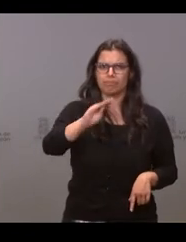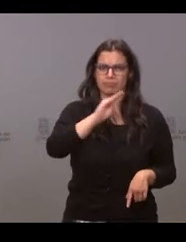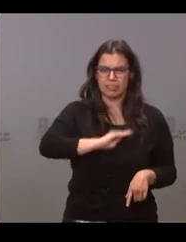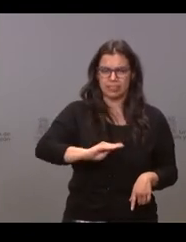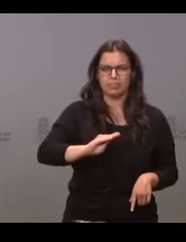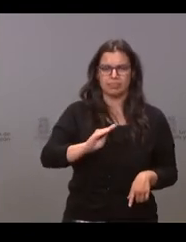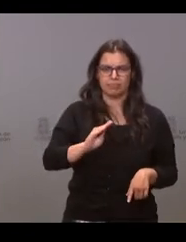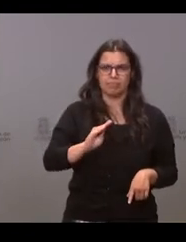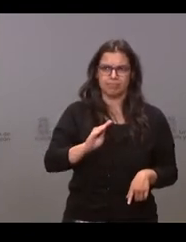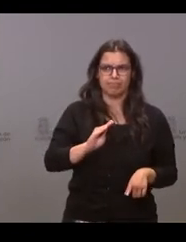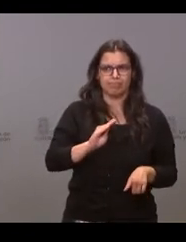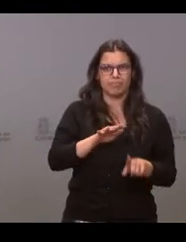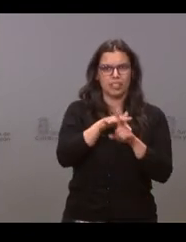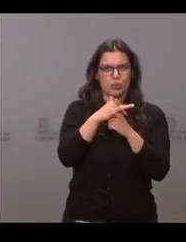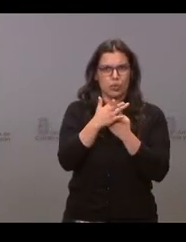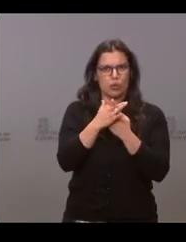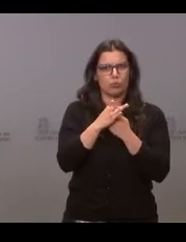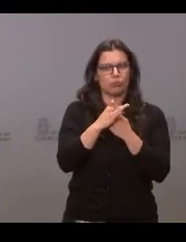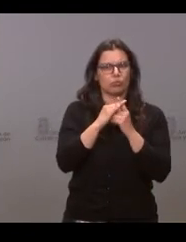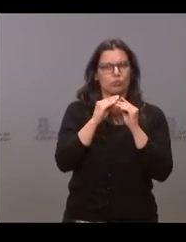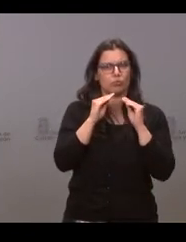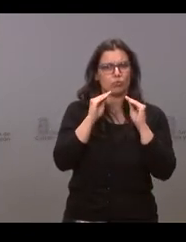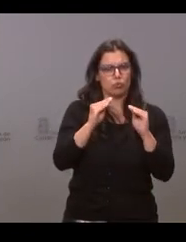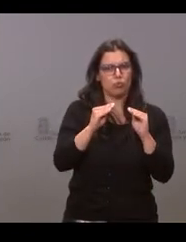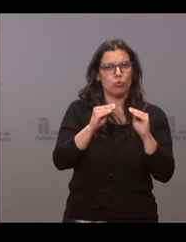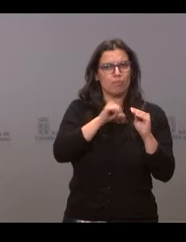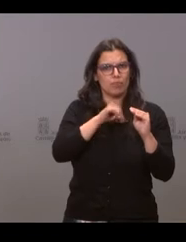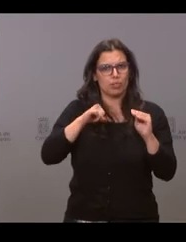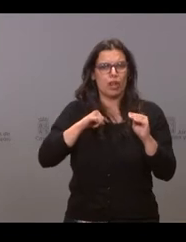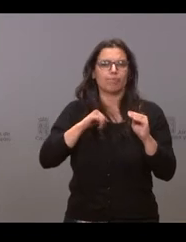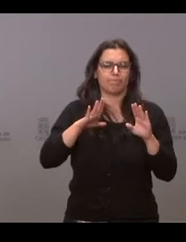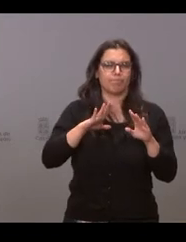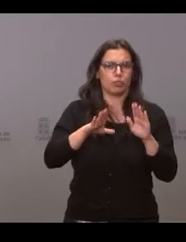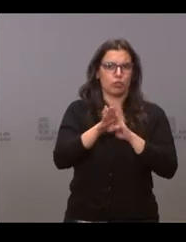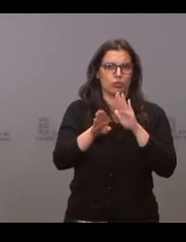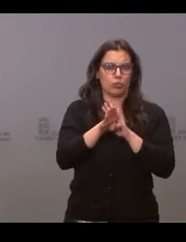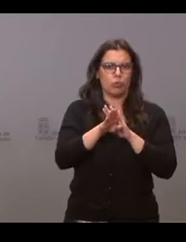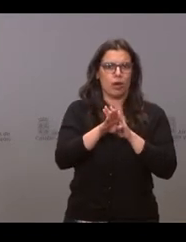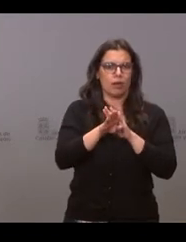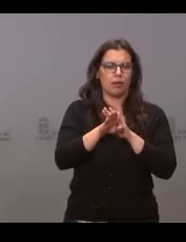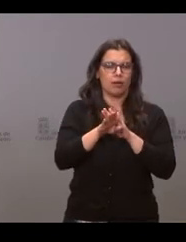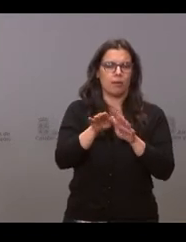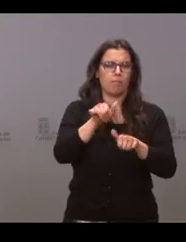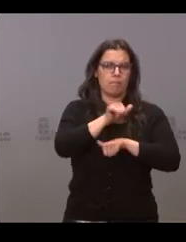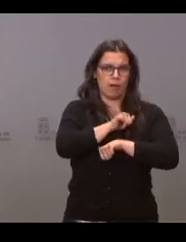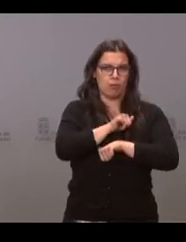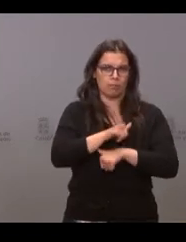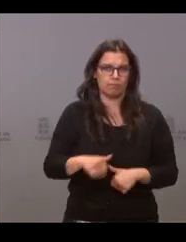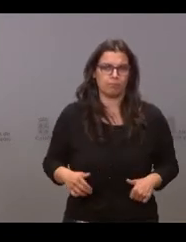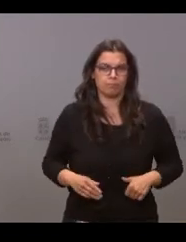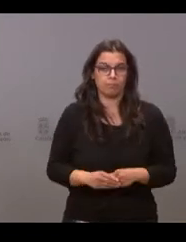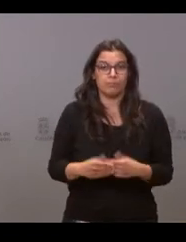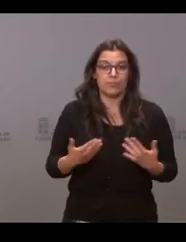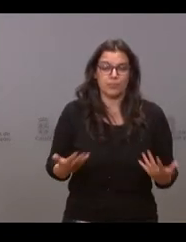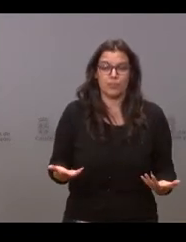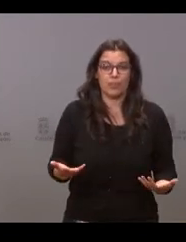personas que tienen nombres y apellidos que siguen en situación de desempleo y por